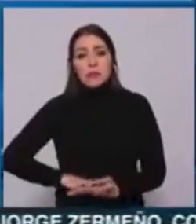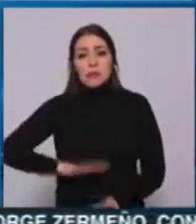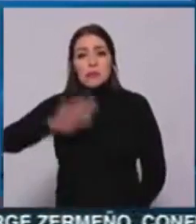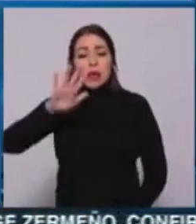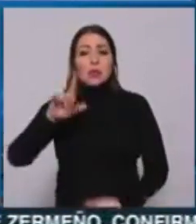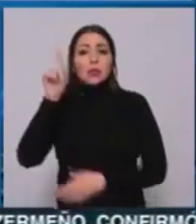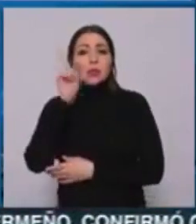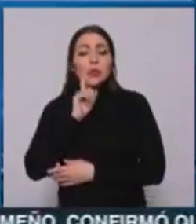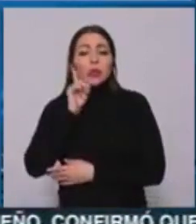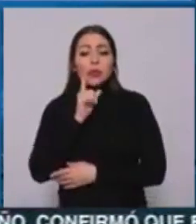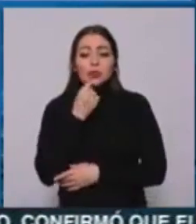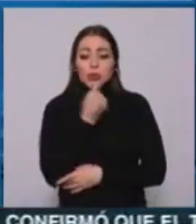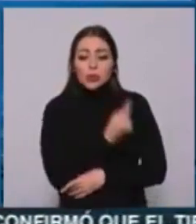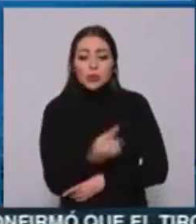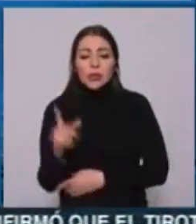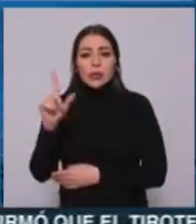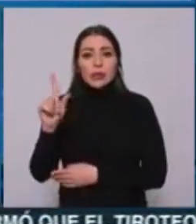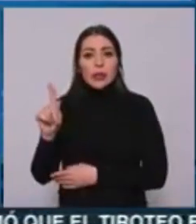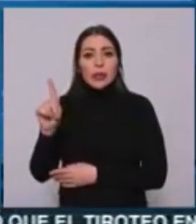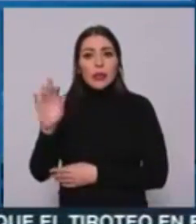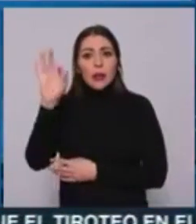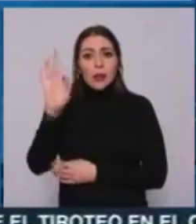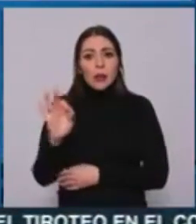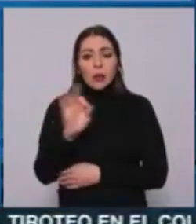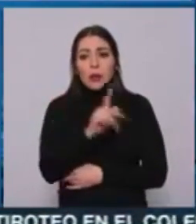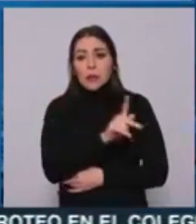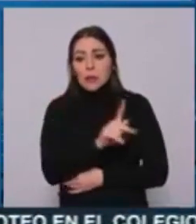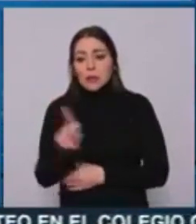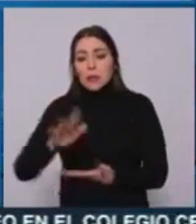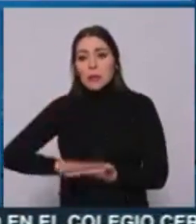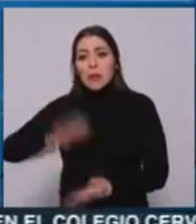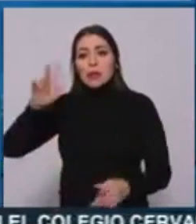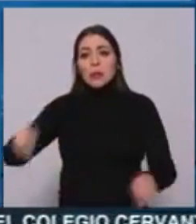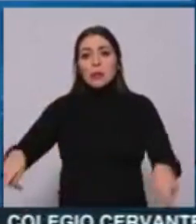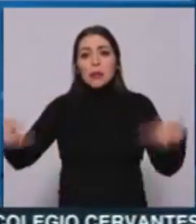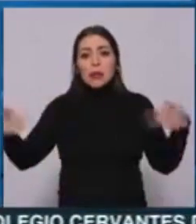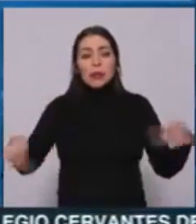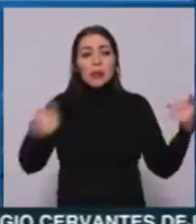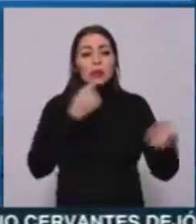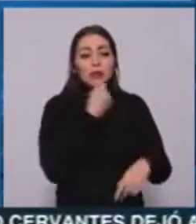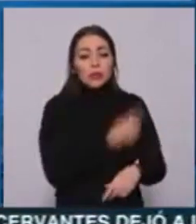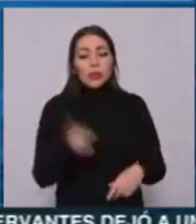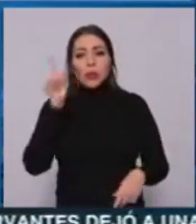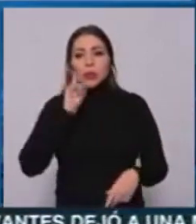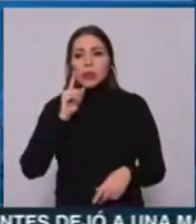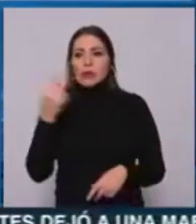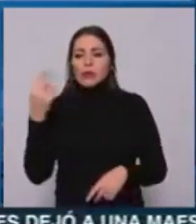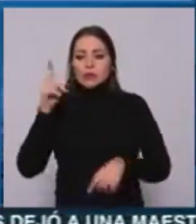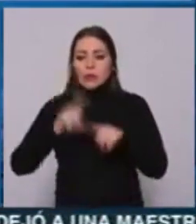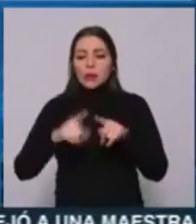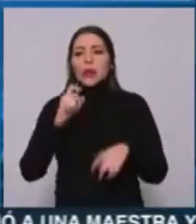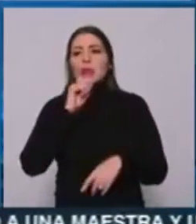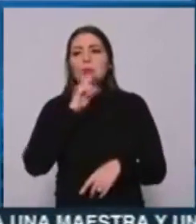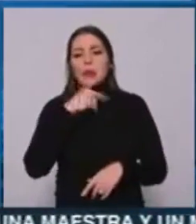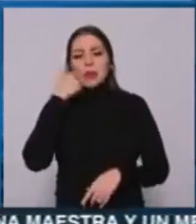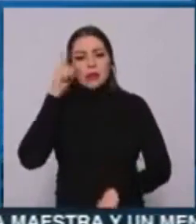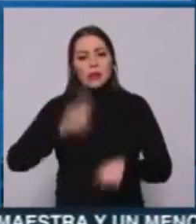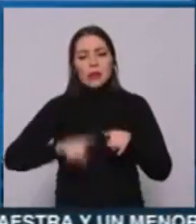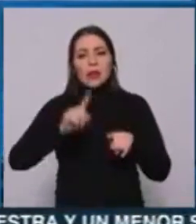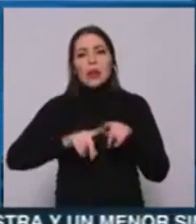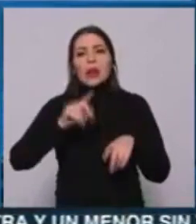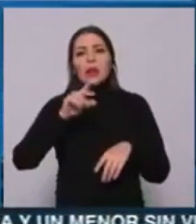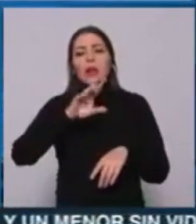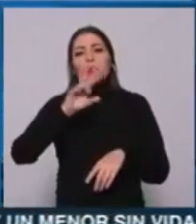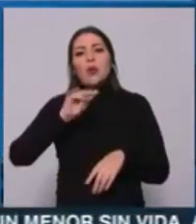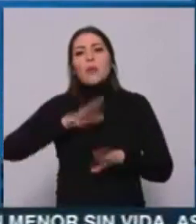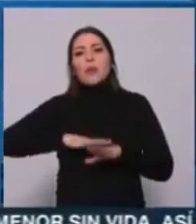¿no? Es mirar las causas estructurales y atacar las causas estructurales de la migración. Y para eso